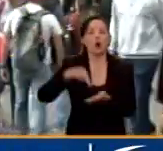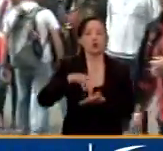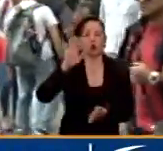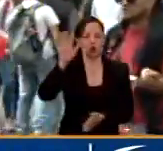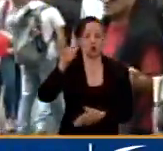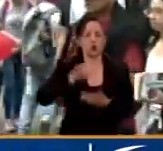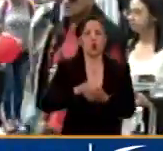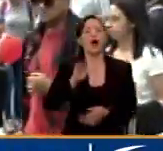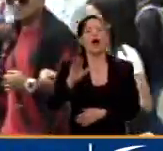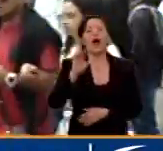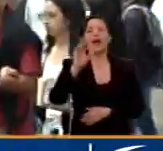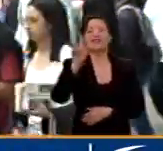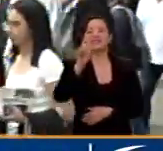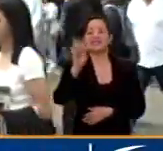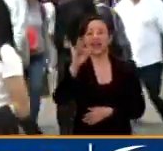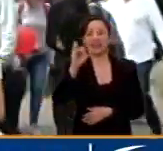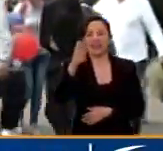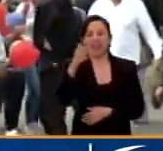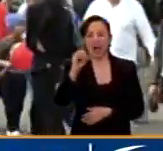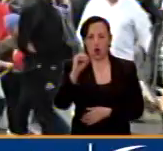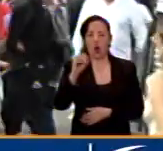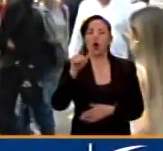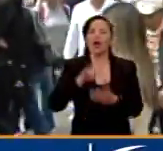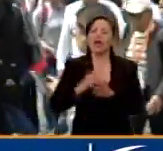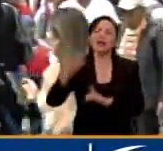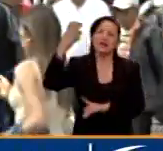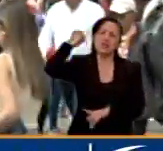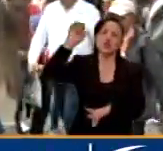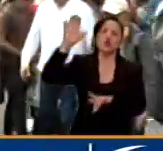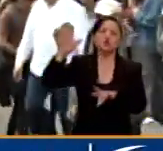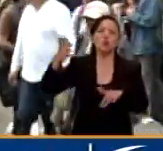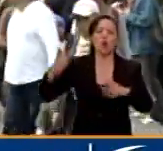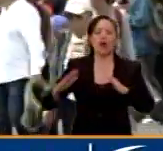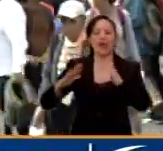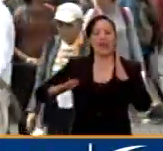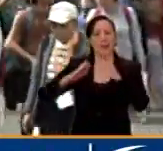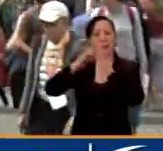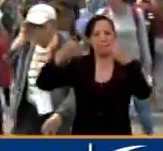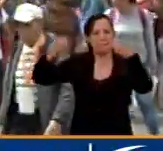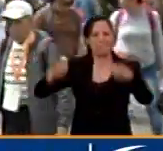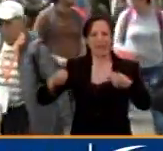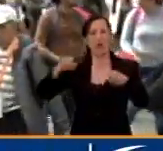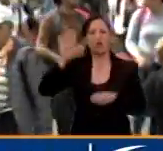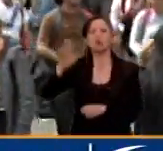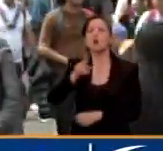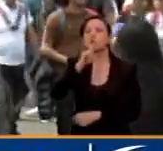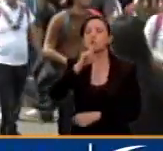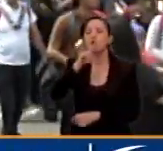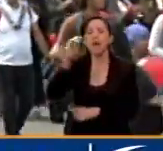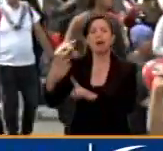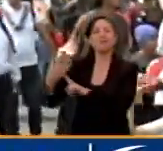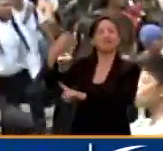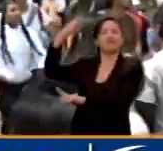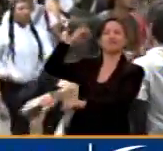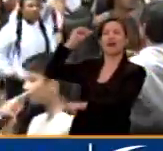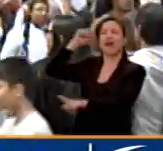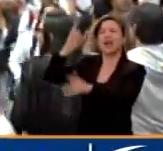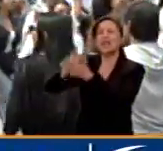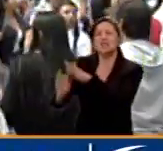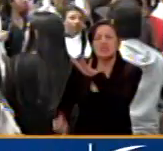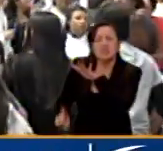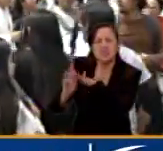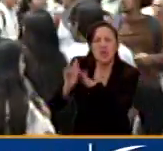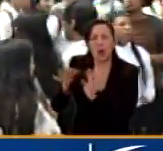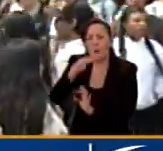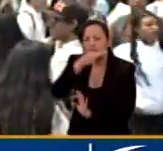un reencuentro de ese antiguo imperio romano y se remonta a esos orígenes y sobre todo esos secretos que estaban detrás de uno de